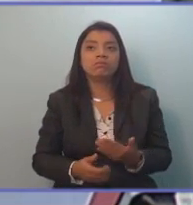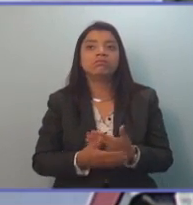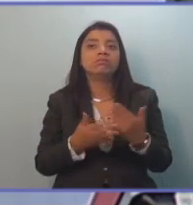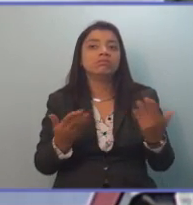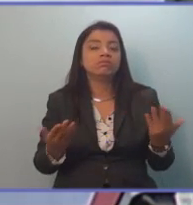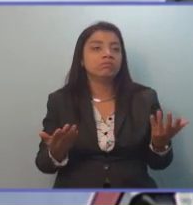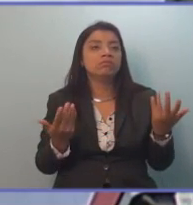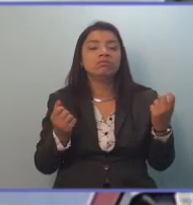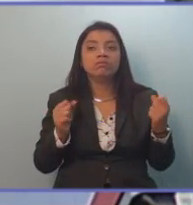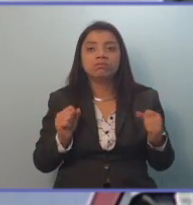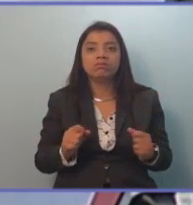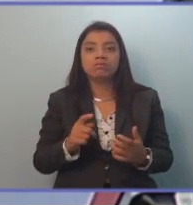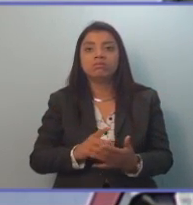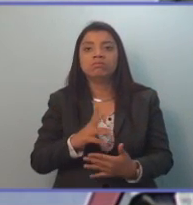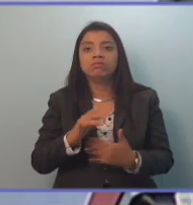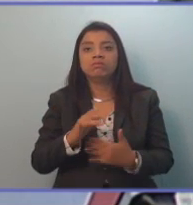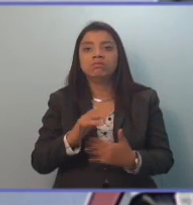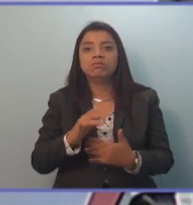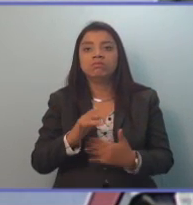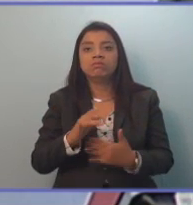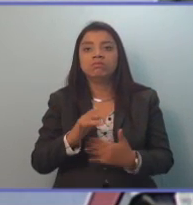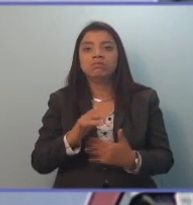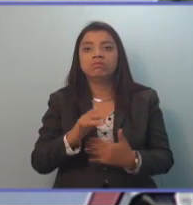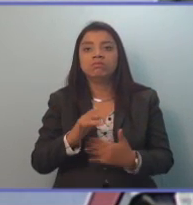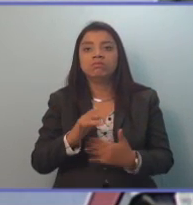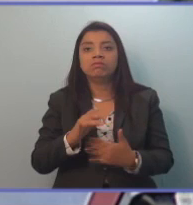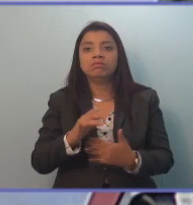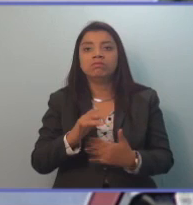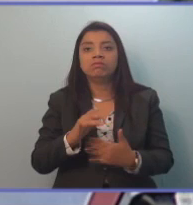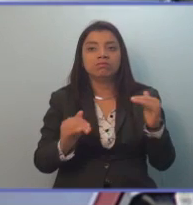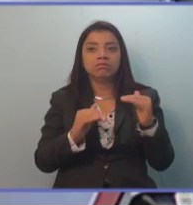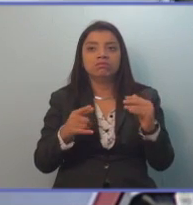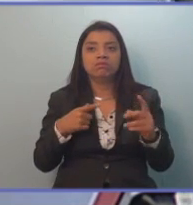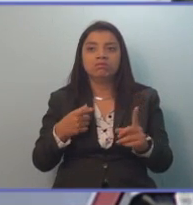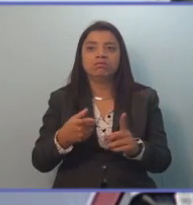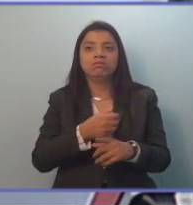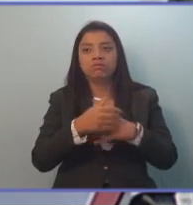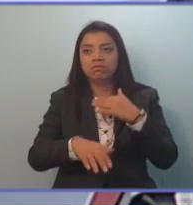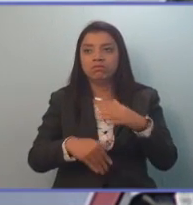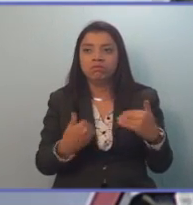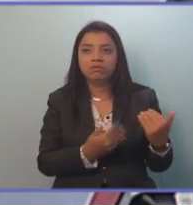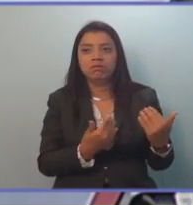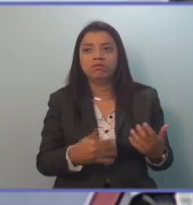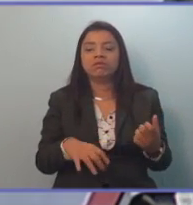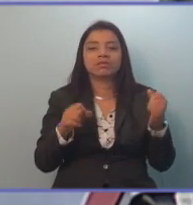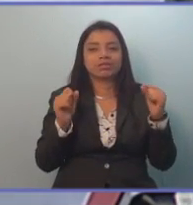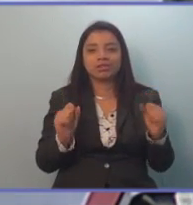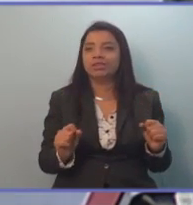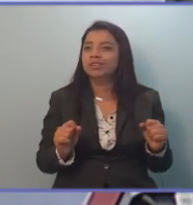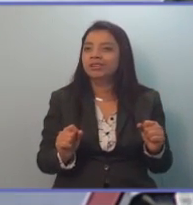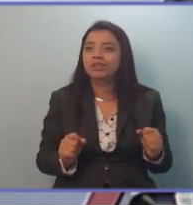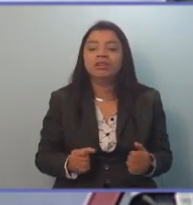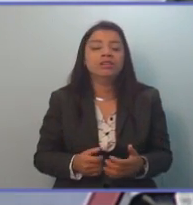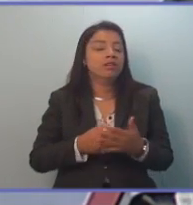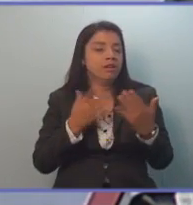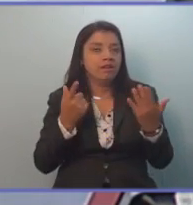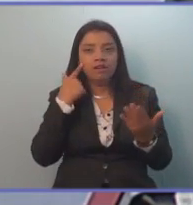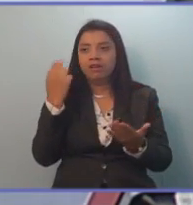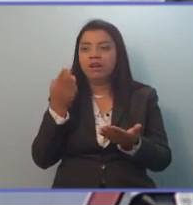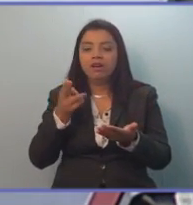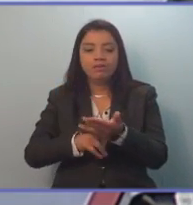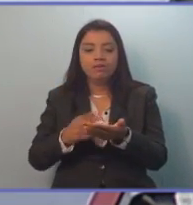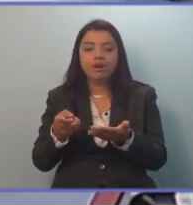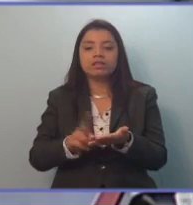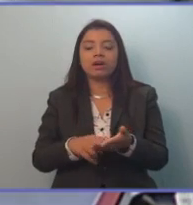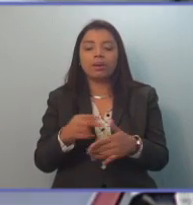para llevar a cabo el proyecto de construcción y los inmuebles objetos del proceso de titularización deberán inscribirse de